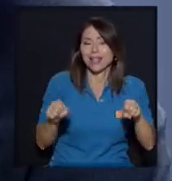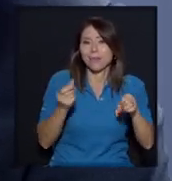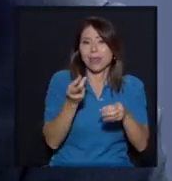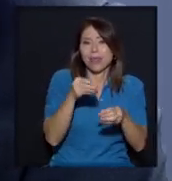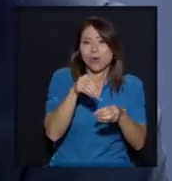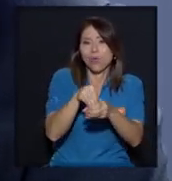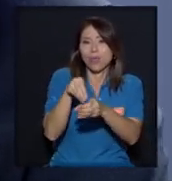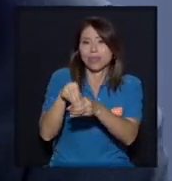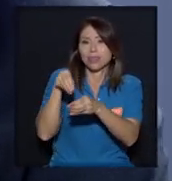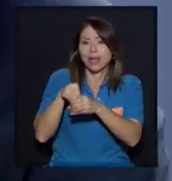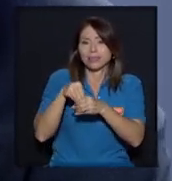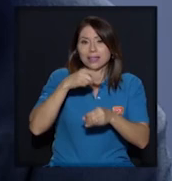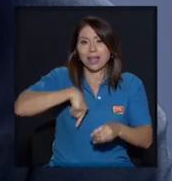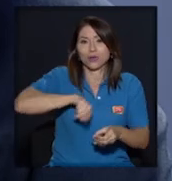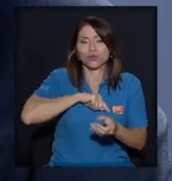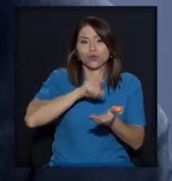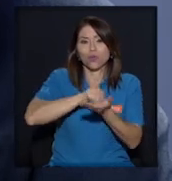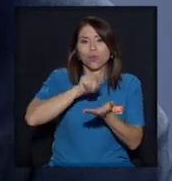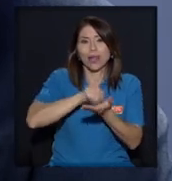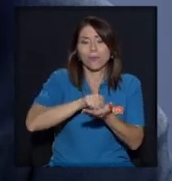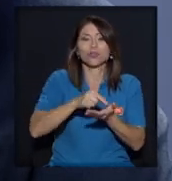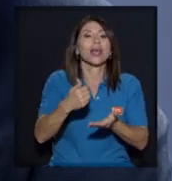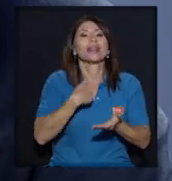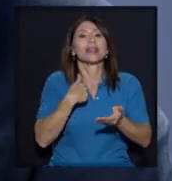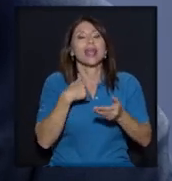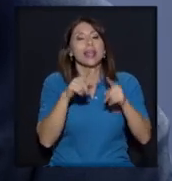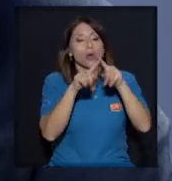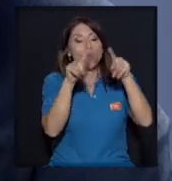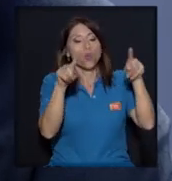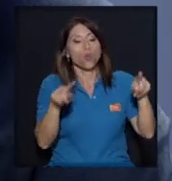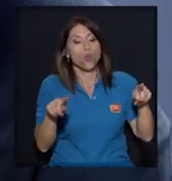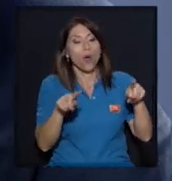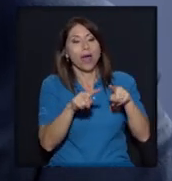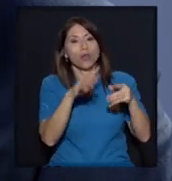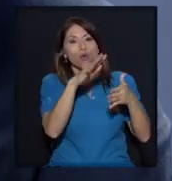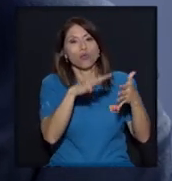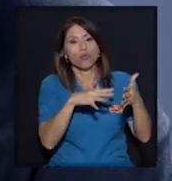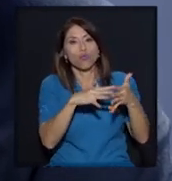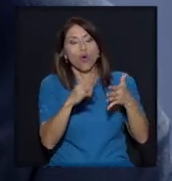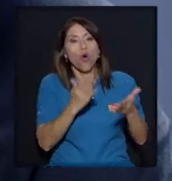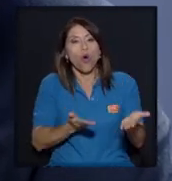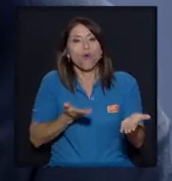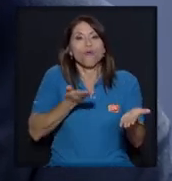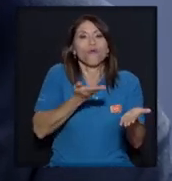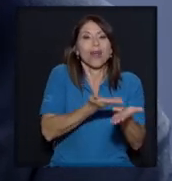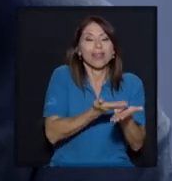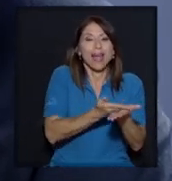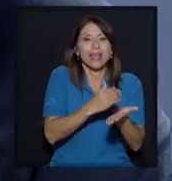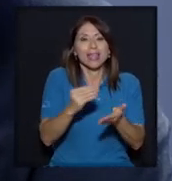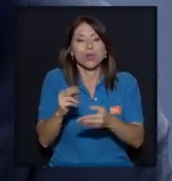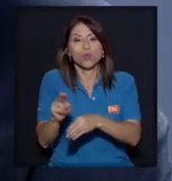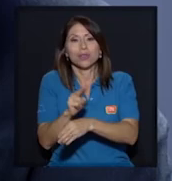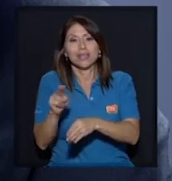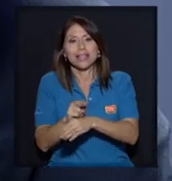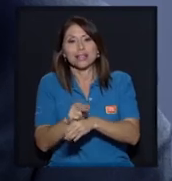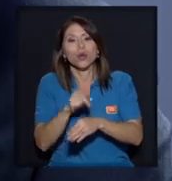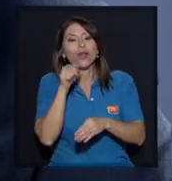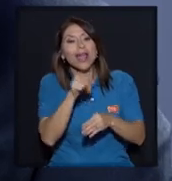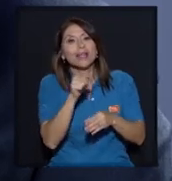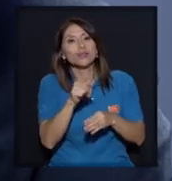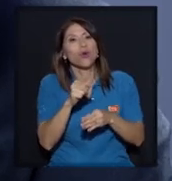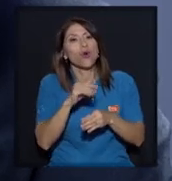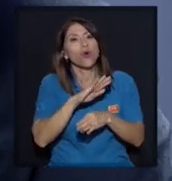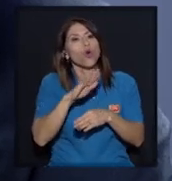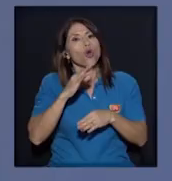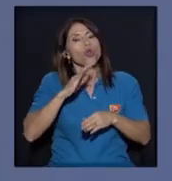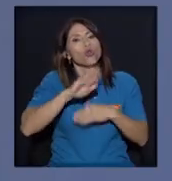tiene un cuadro de oferta y utilización que, vamos a ver, es un cuadro que se produce todos los años, ¿verdad? No es que es solo